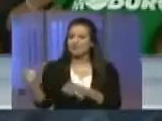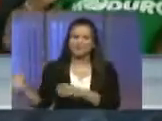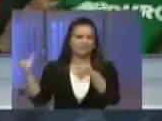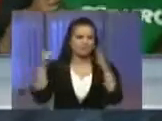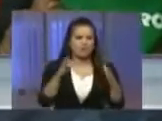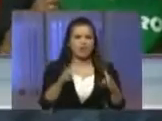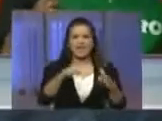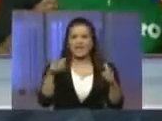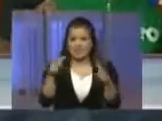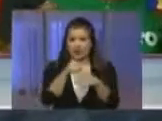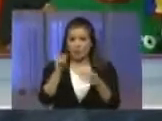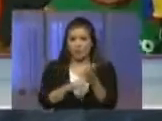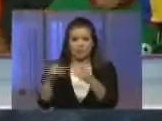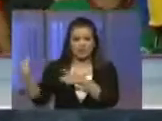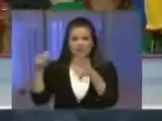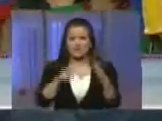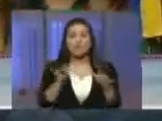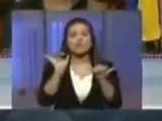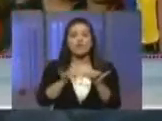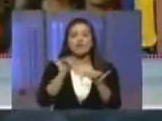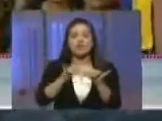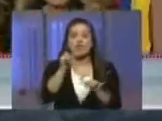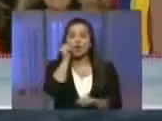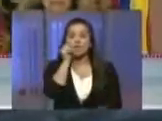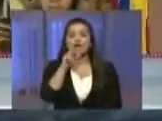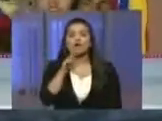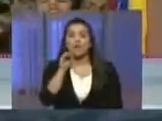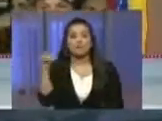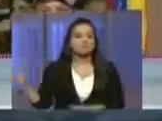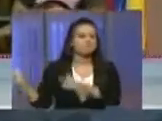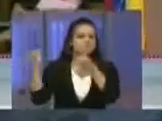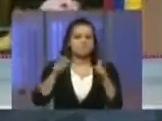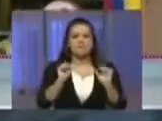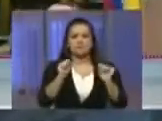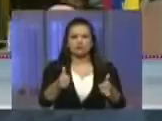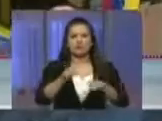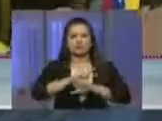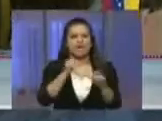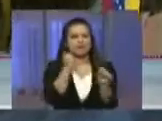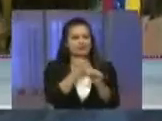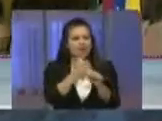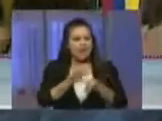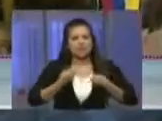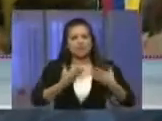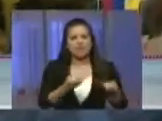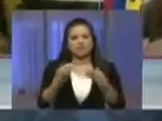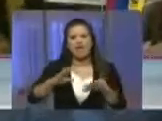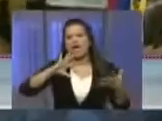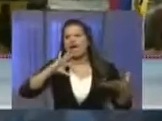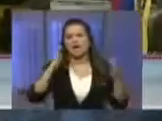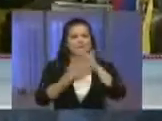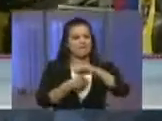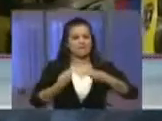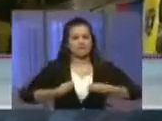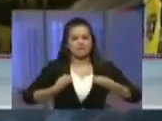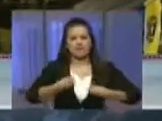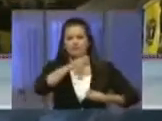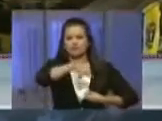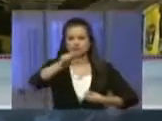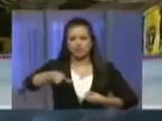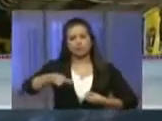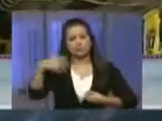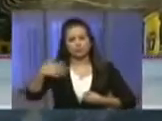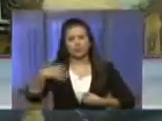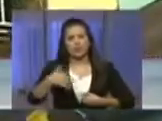nuestro ingeniero Robert bellis a trabajar a darnos vida a cambiar vida a cambiar este